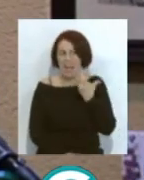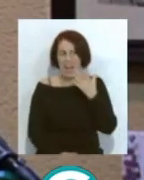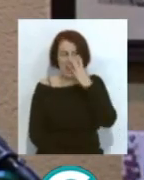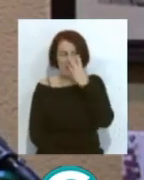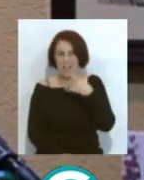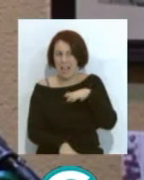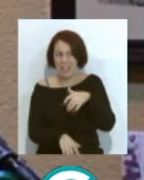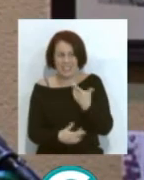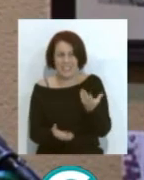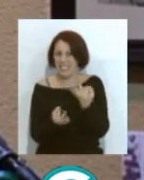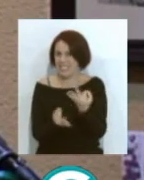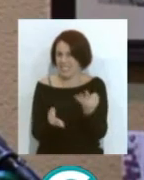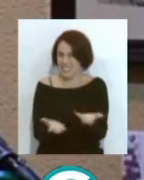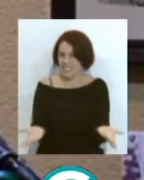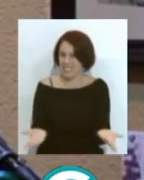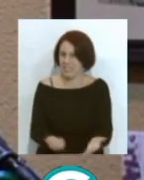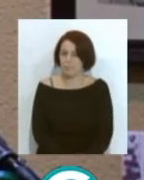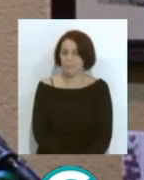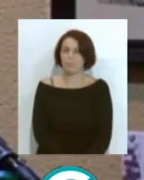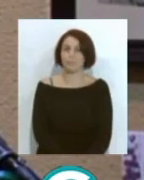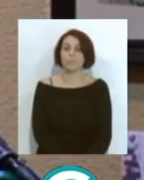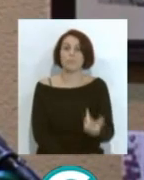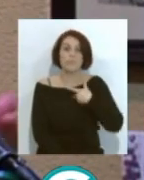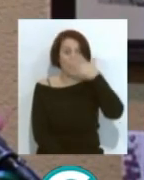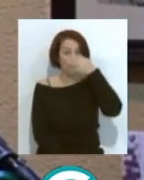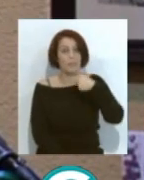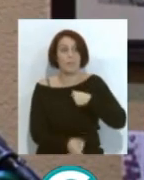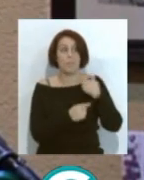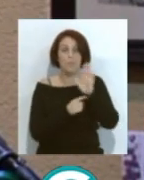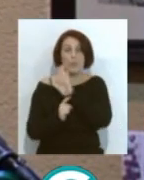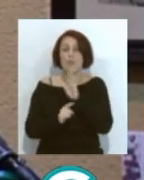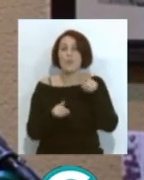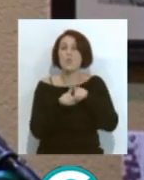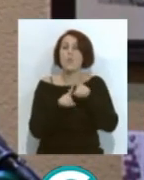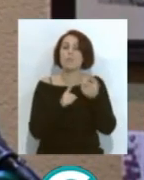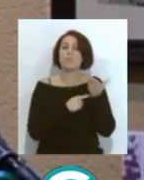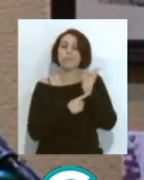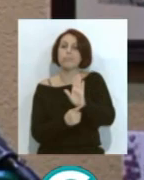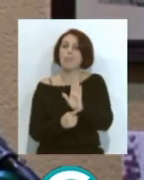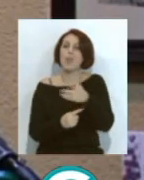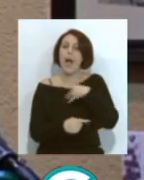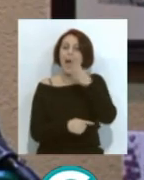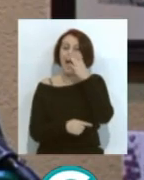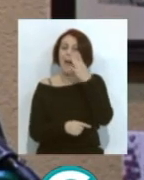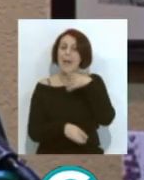carnaval en la universidad, ¿esto qué es? Bueno, yo creo que esta exposición es una demostración de lo que es capaz de hacer el